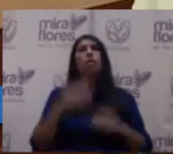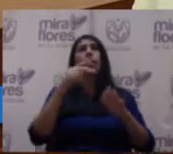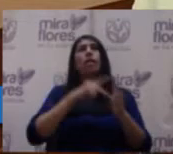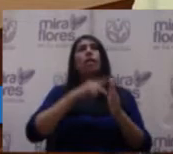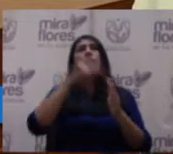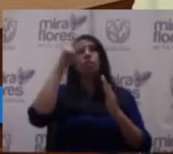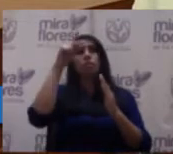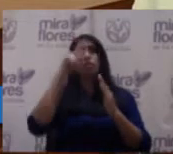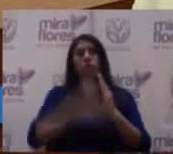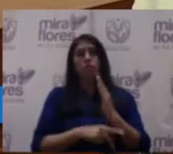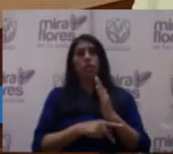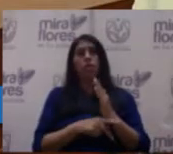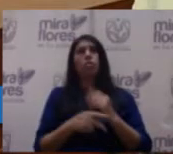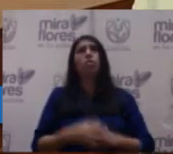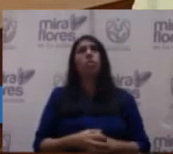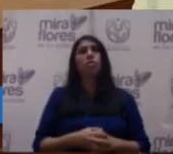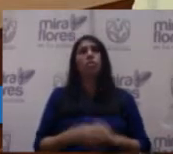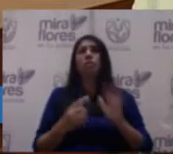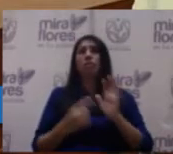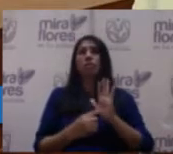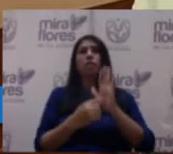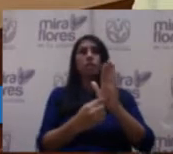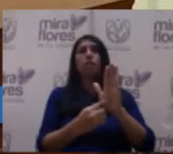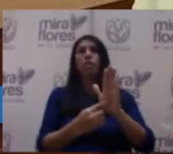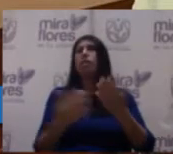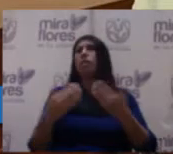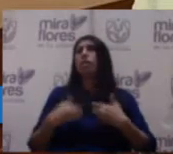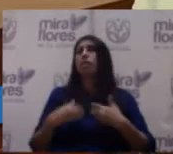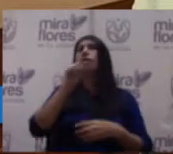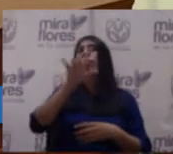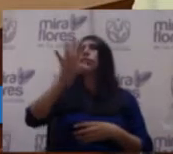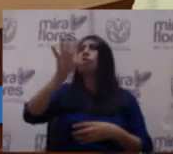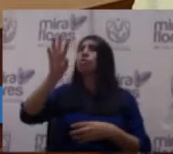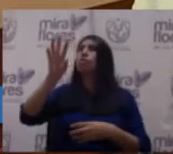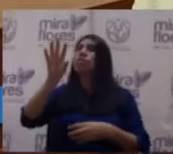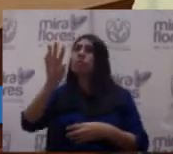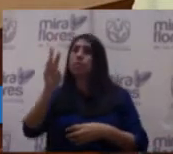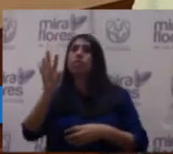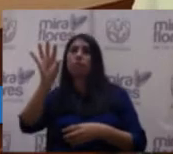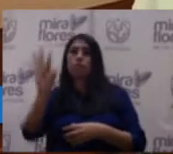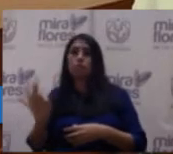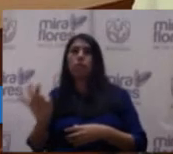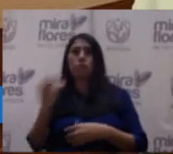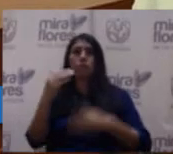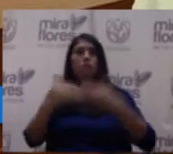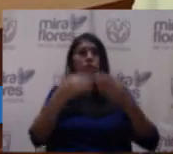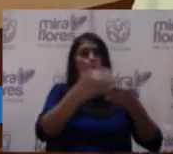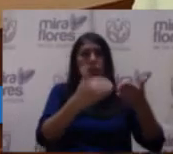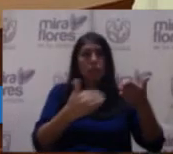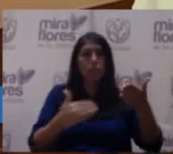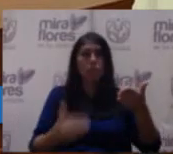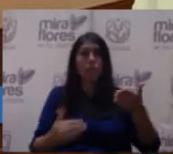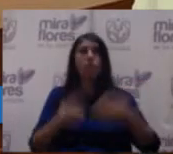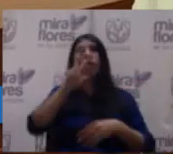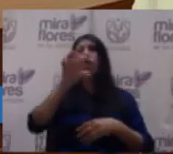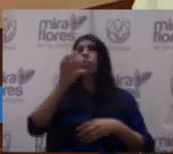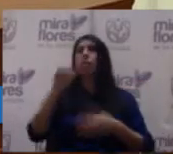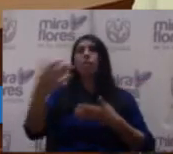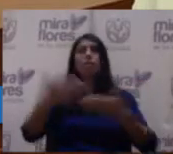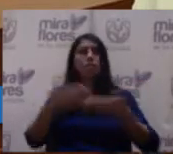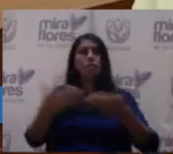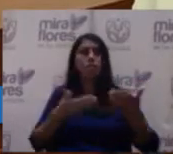El texto único presentado contiene 169 procedimientos administrativos y 20 servicios prestados en